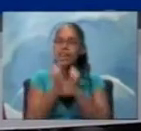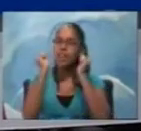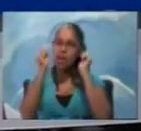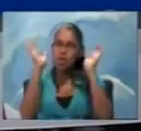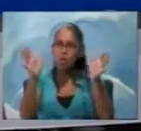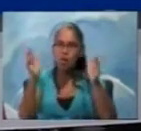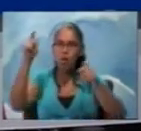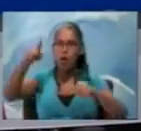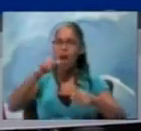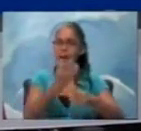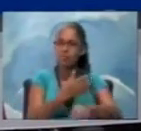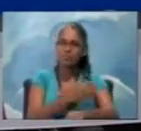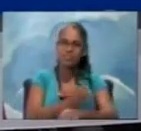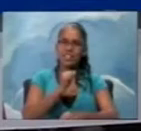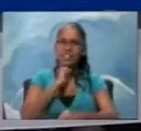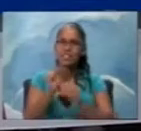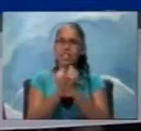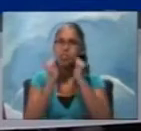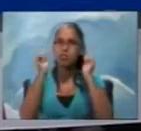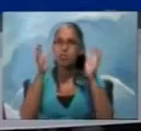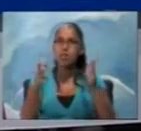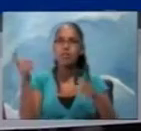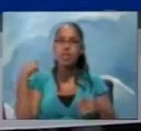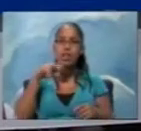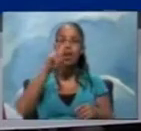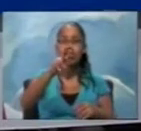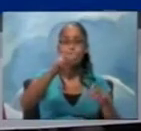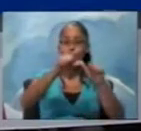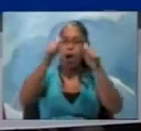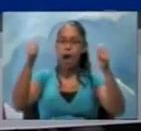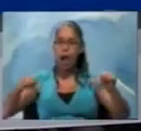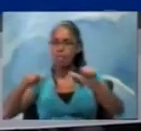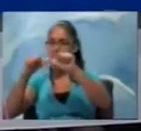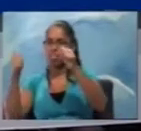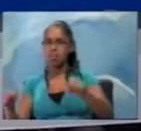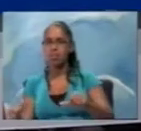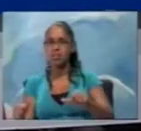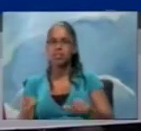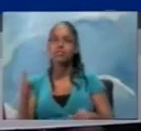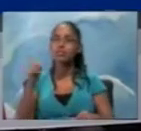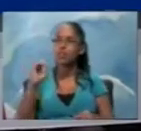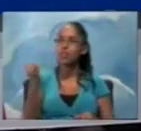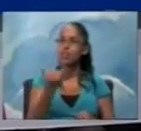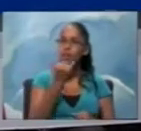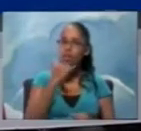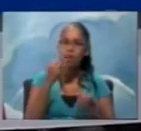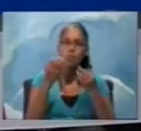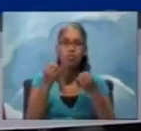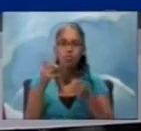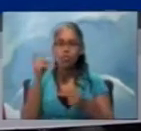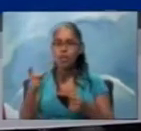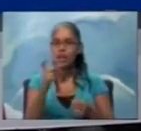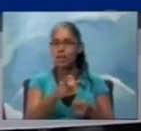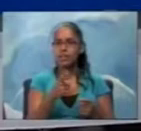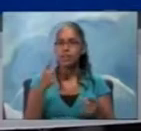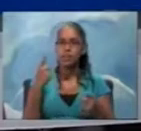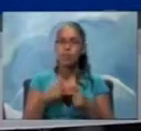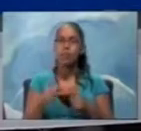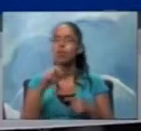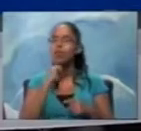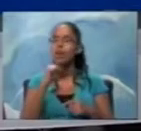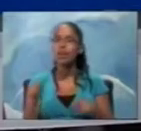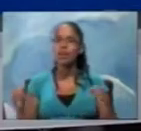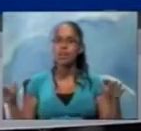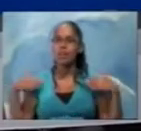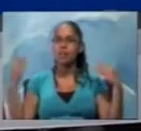era brujo. Este tenía dos altares. ¿Engañabas a la gente o no las engañabas? Sí, lo engañaba, doctor Puerta. Pero era feliz con